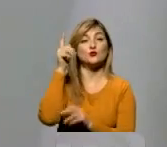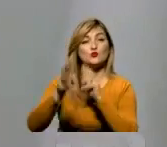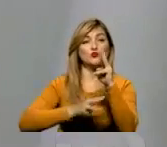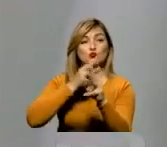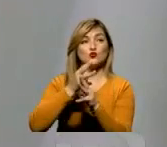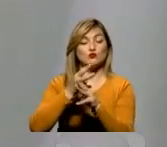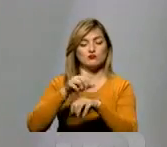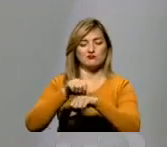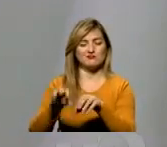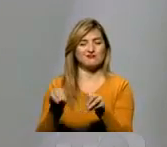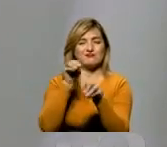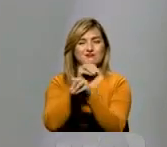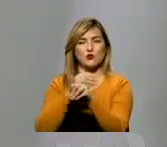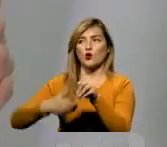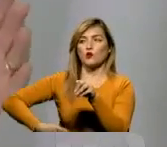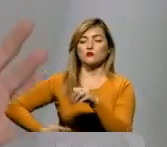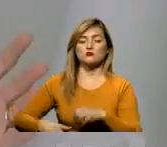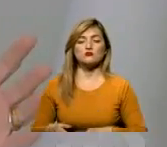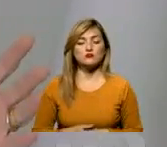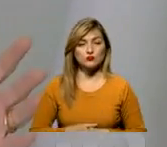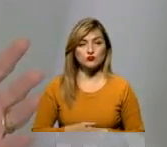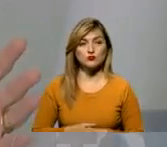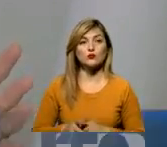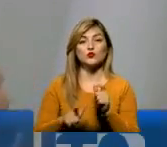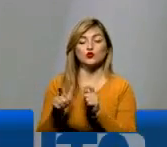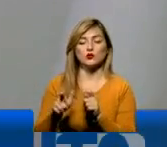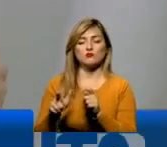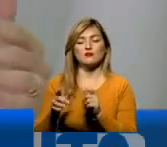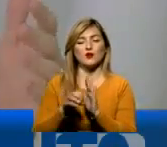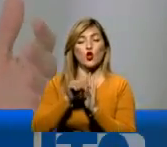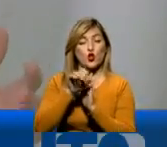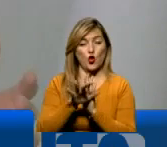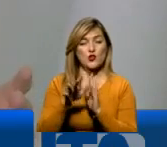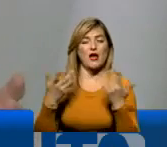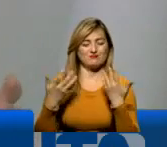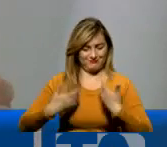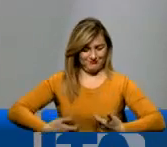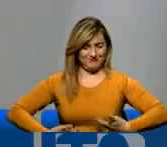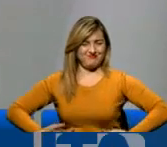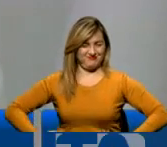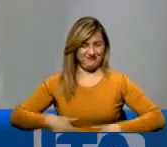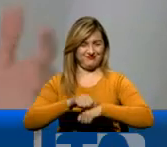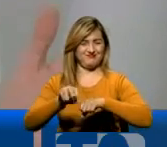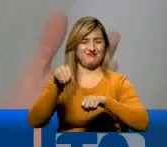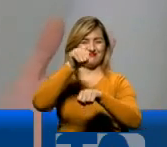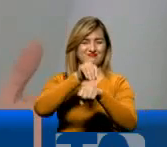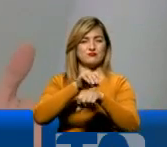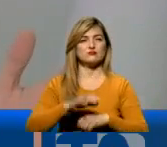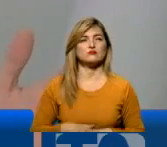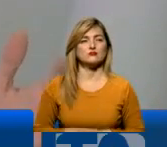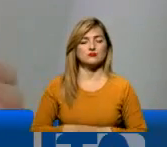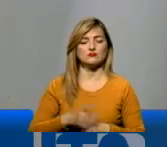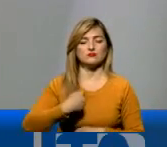en trasplantes, en registro de donantes. Nuestra relación con España es desde